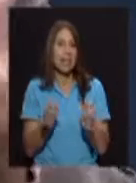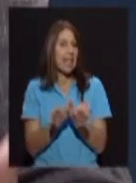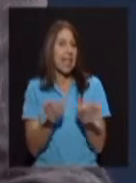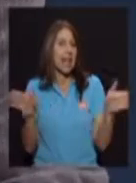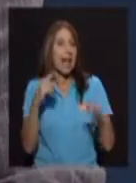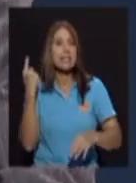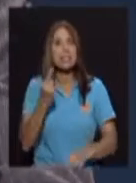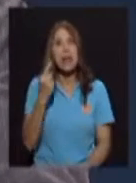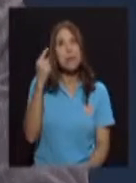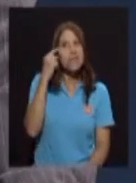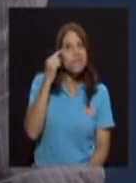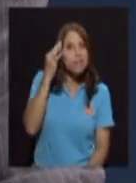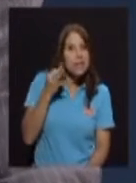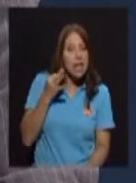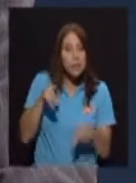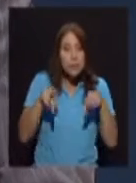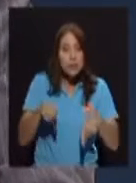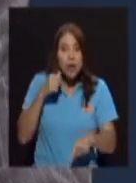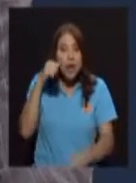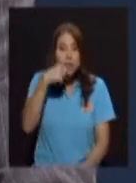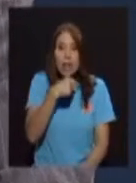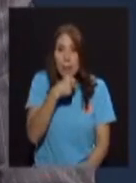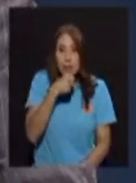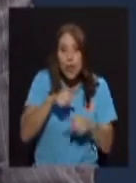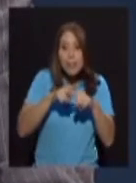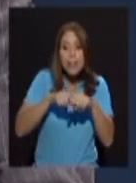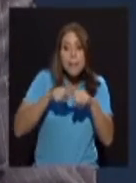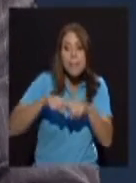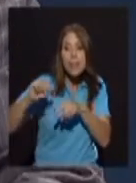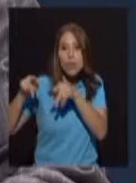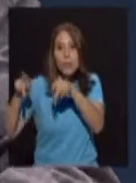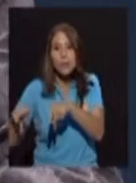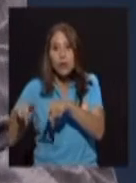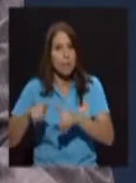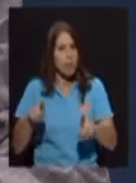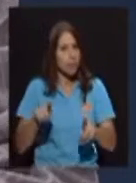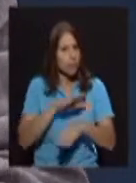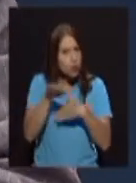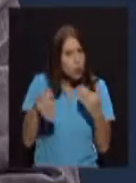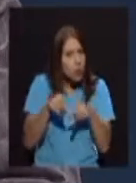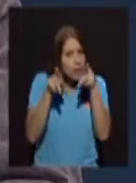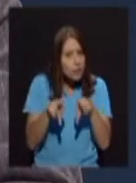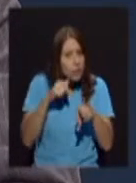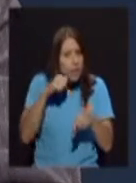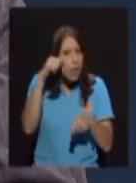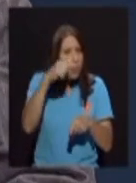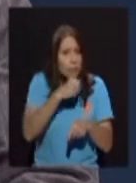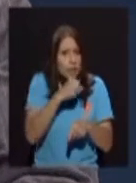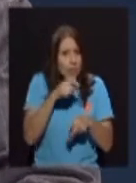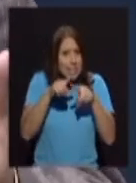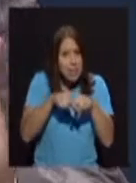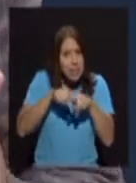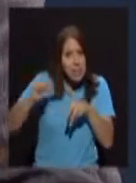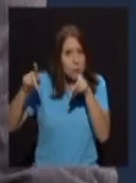siempre se tiene la idea de que el adulto mayor en realidad es dependiente, pero en general no todos los adultos mayores son dependientes, todo lo contrario, más bien